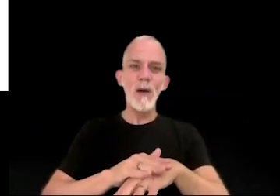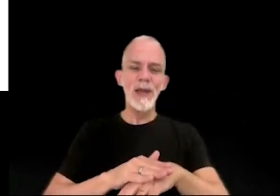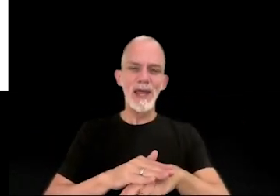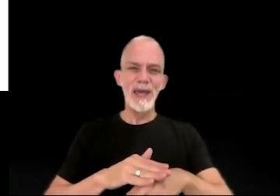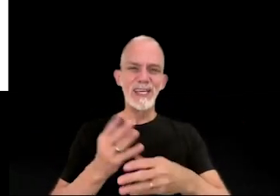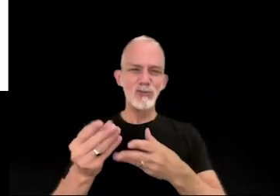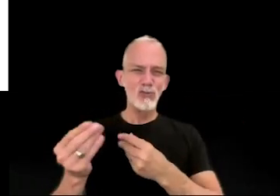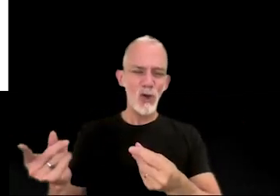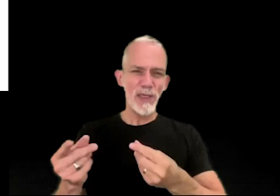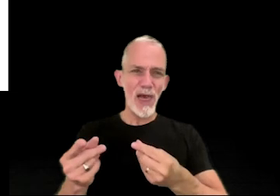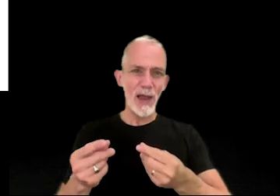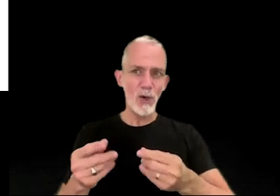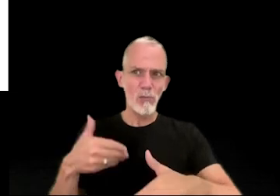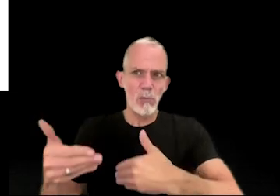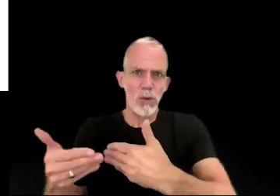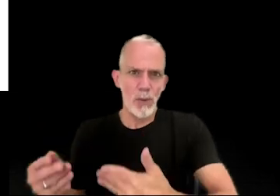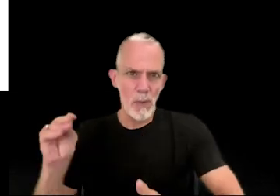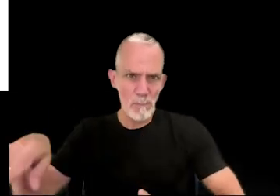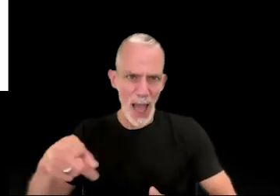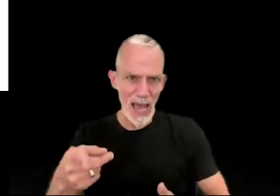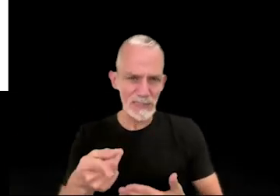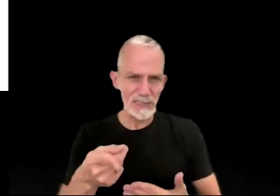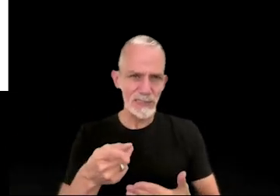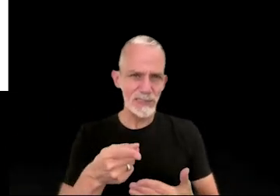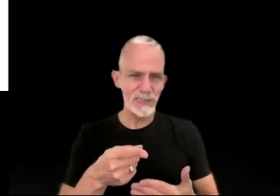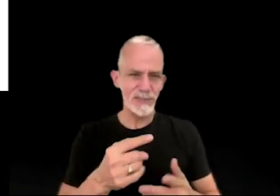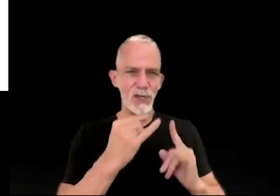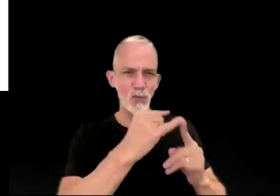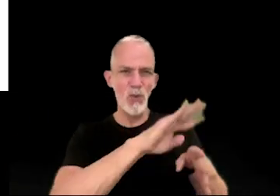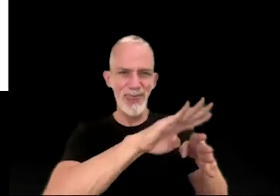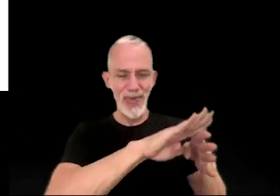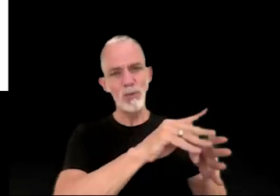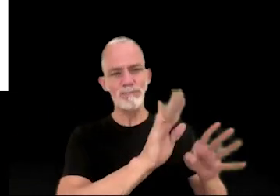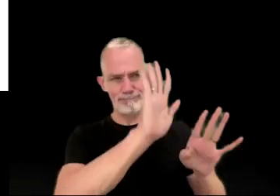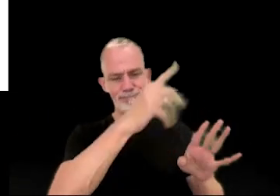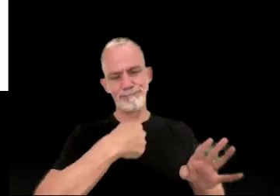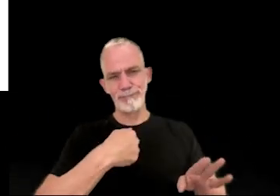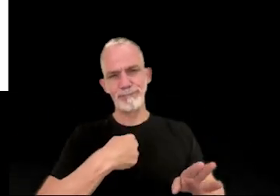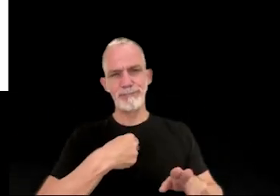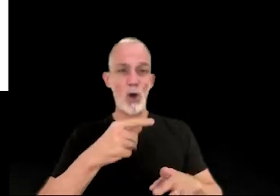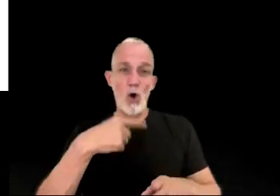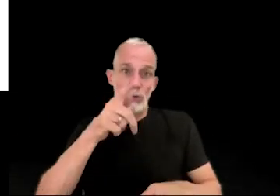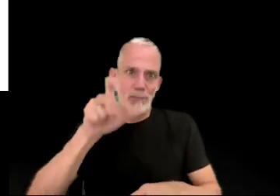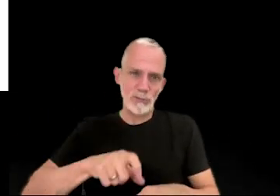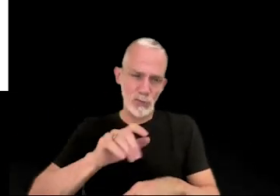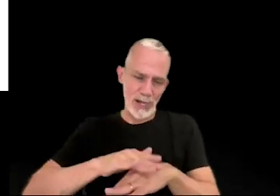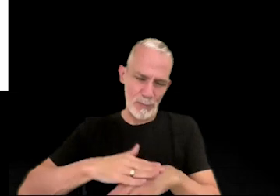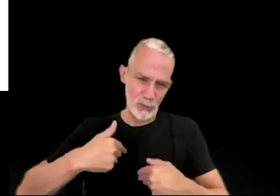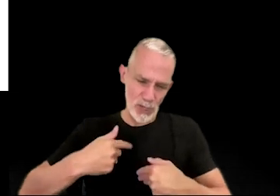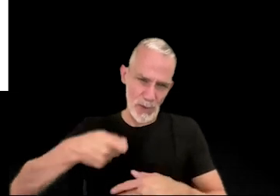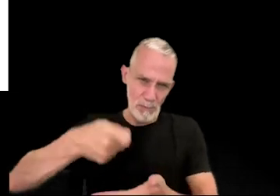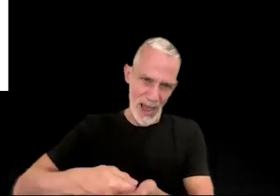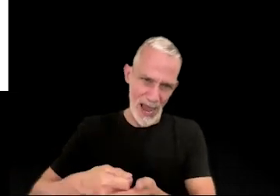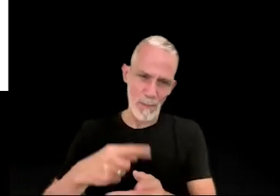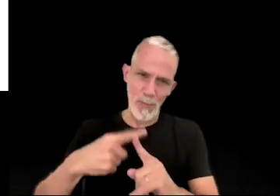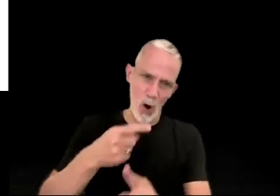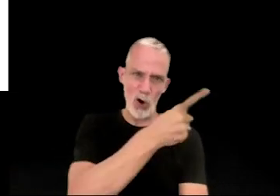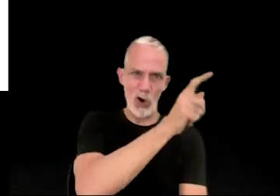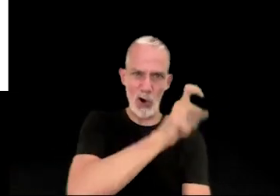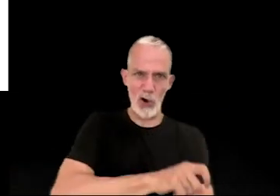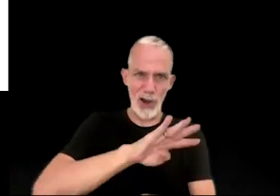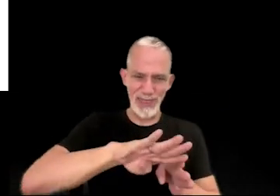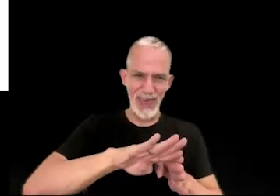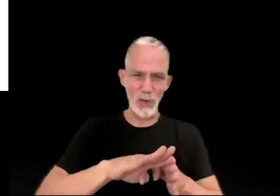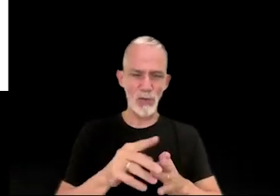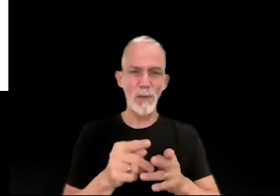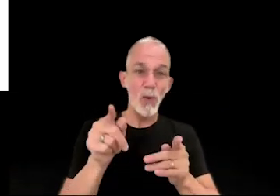más avanzada en lo que es la redacción de la resolución. Pero bueno, la idea es que vayan mixeando o que